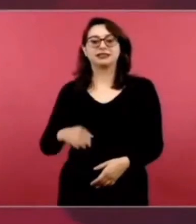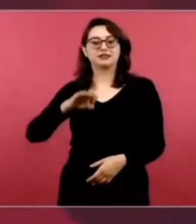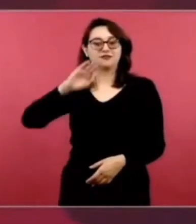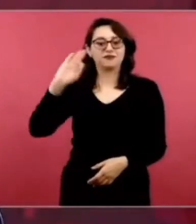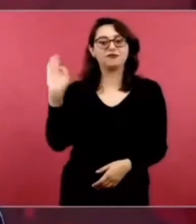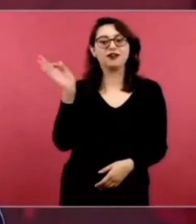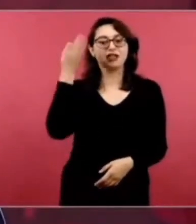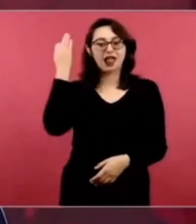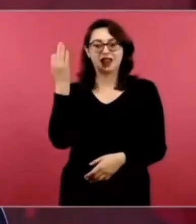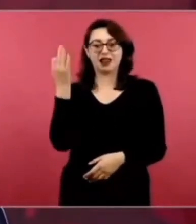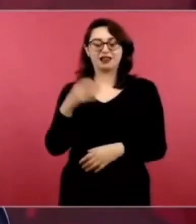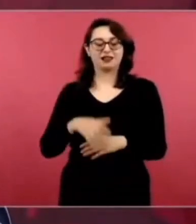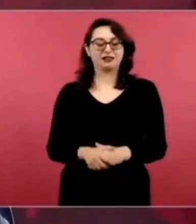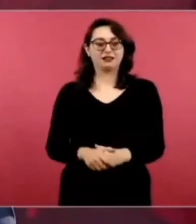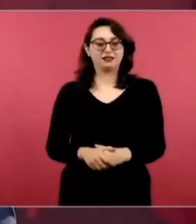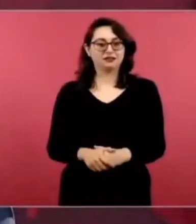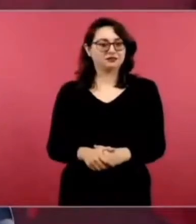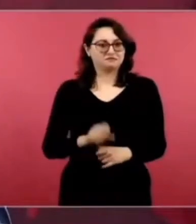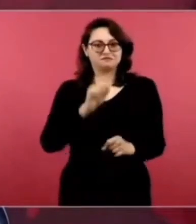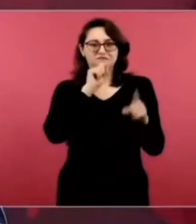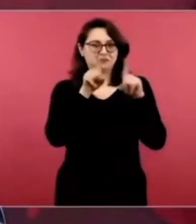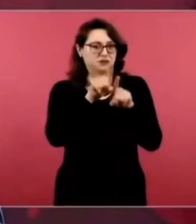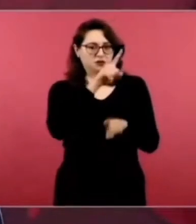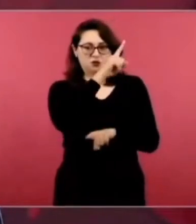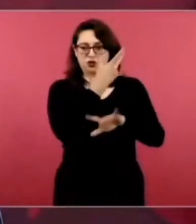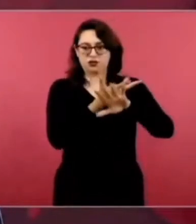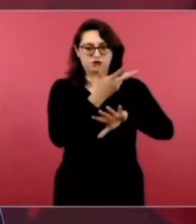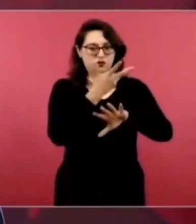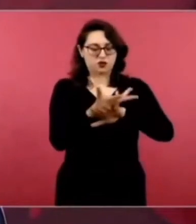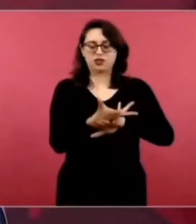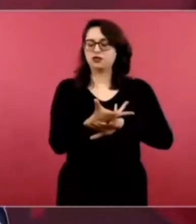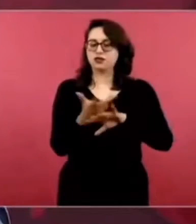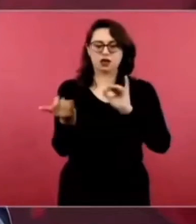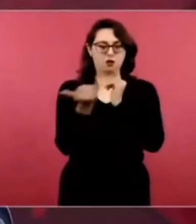federal. Pues es parecido.